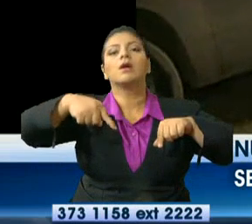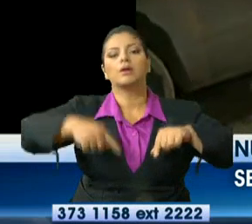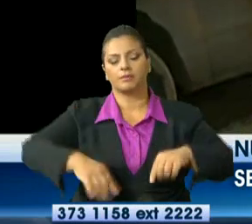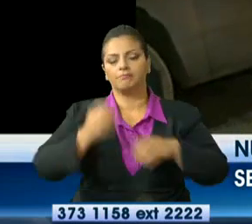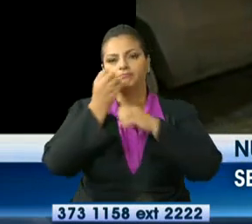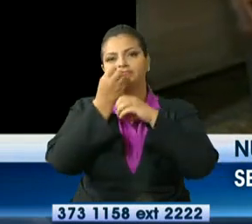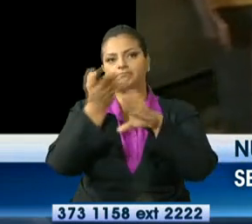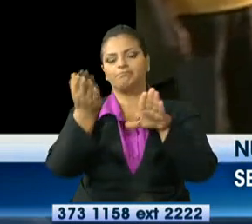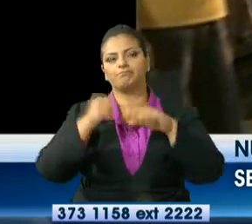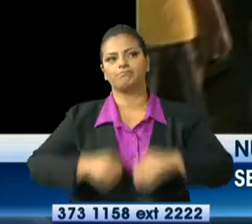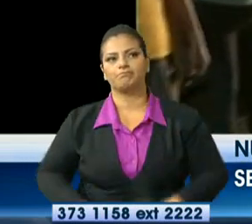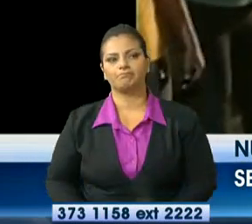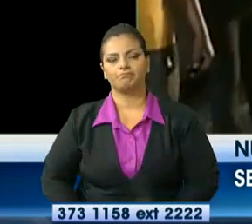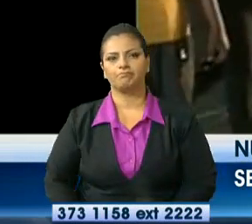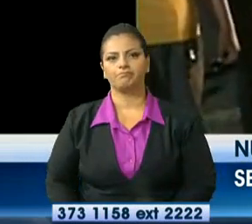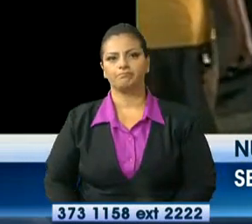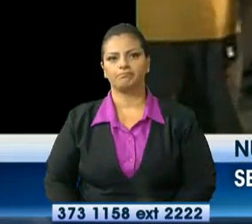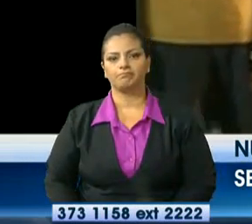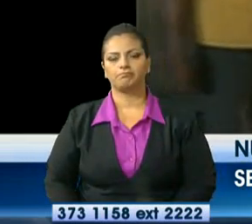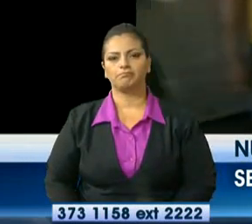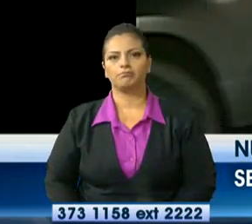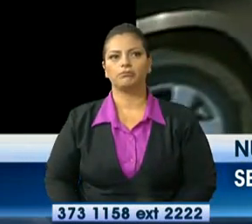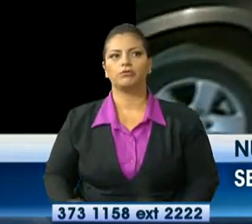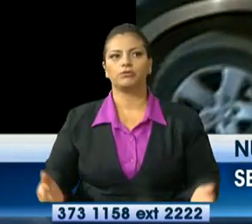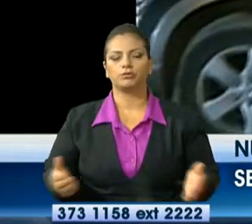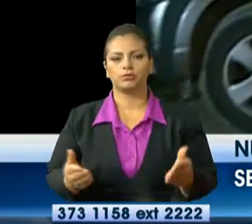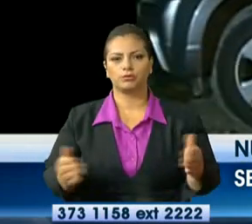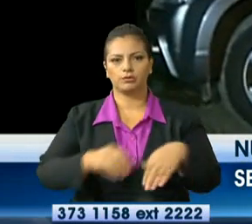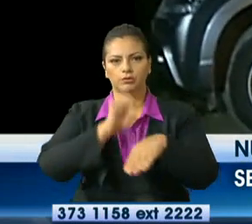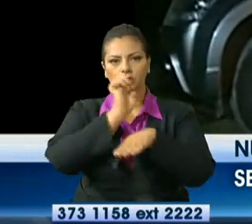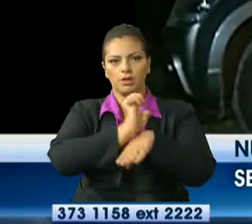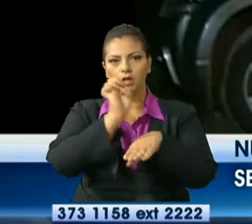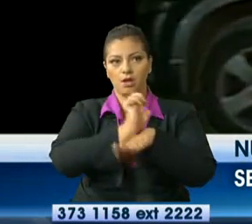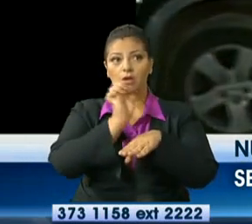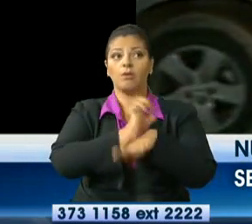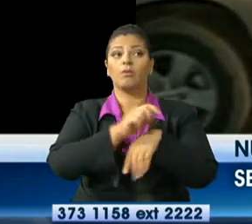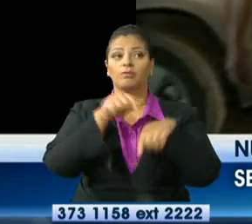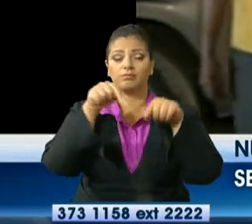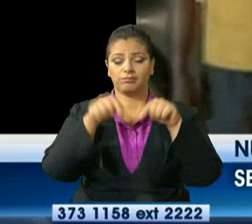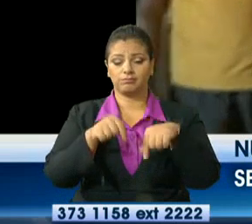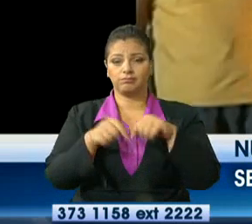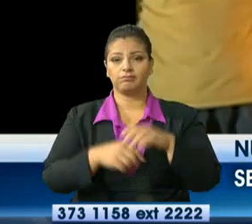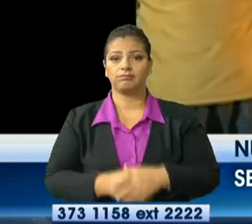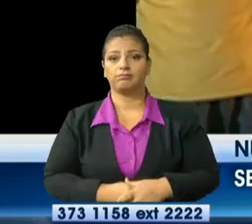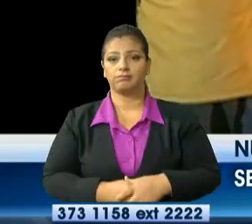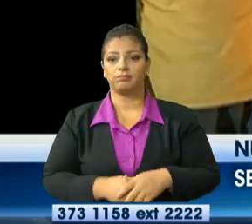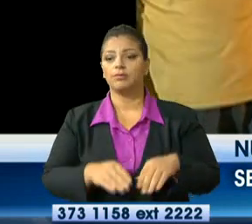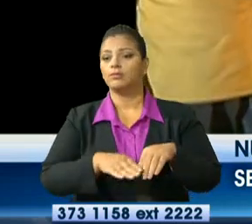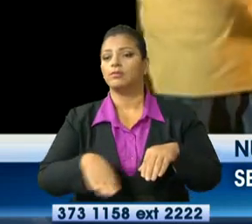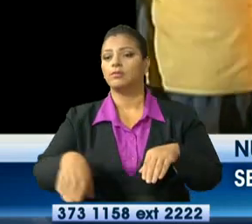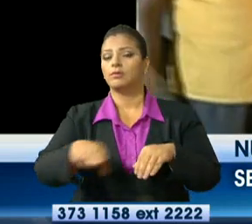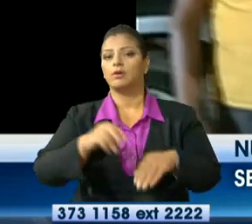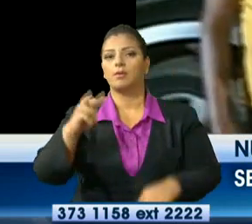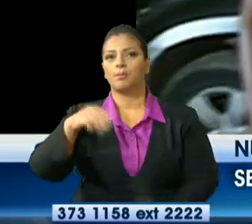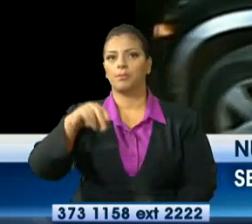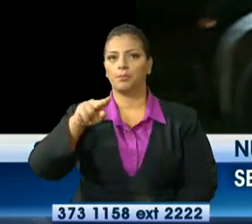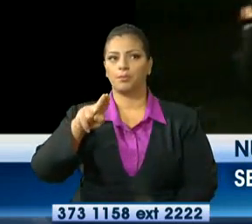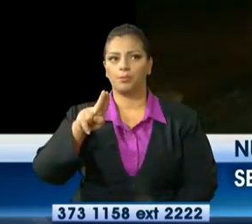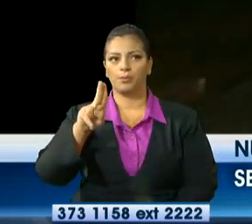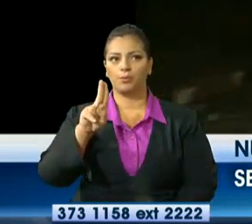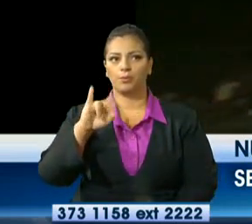25 kilómetros de distancia de Muisne, en Ecuador. Insisto, ese es el sector más o menos del